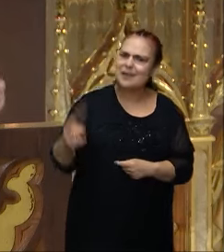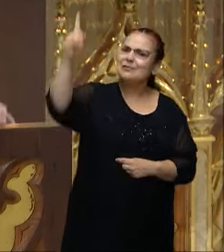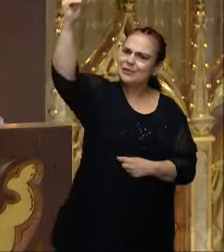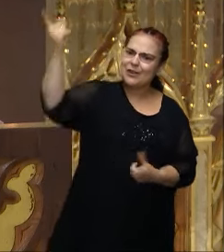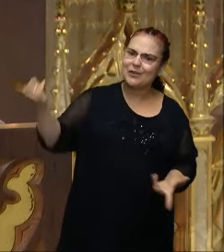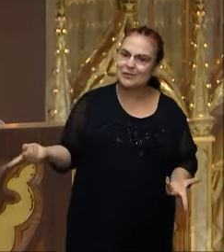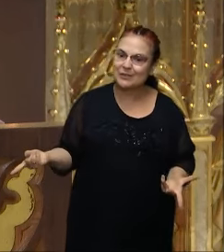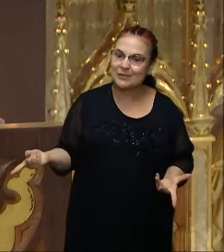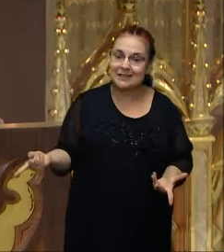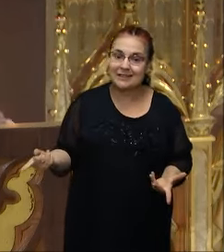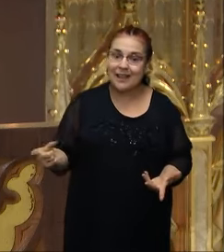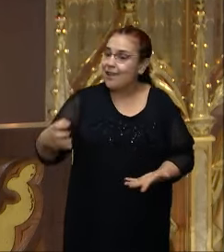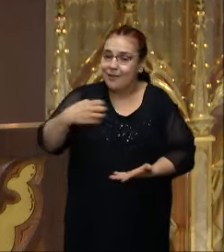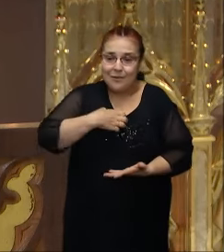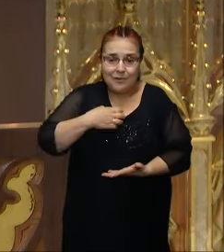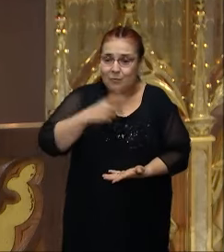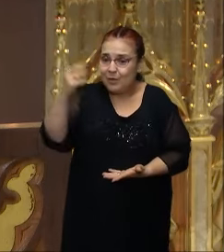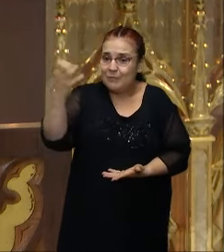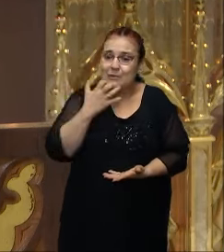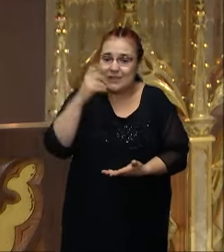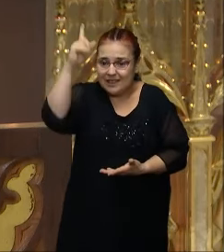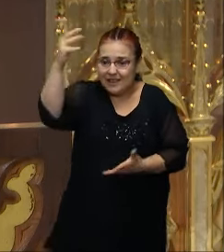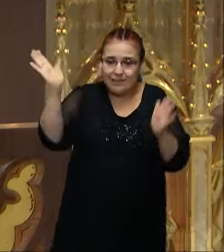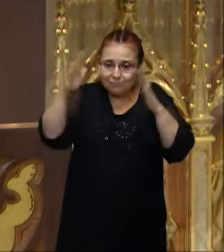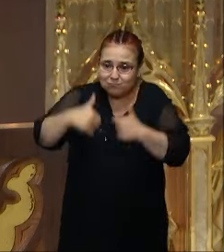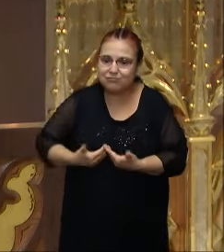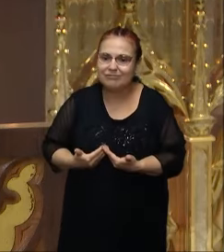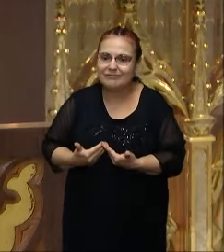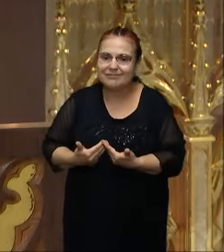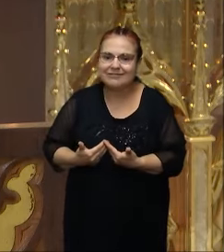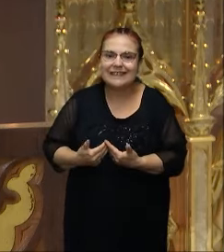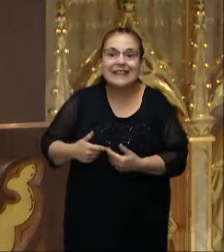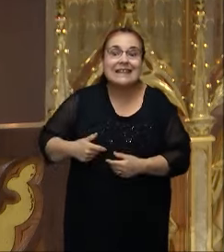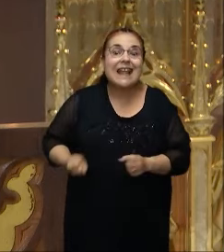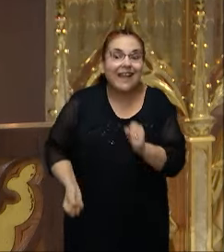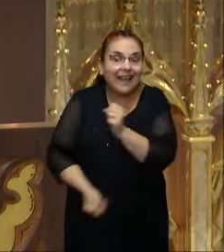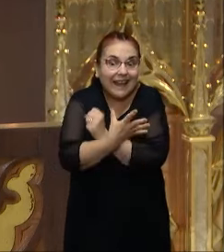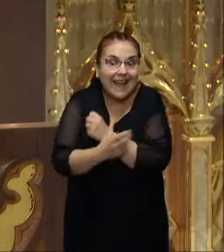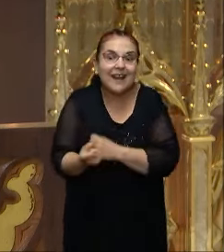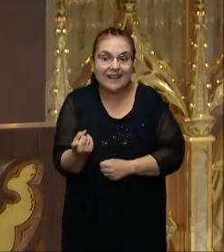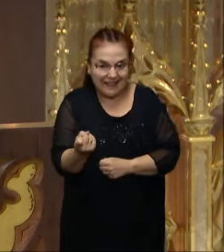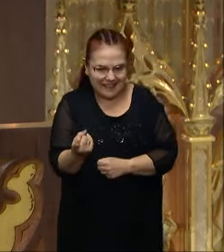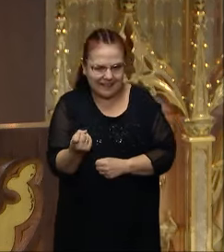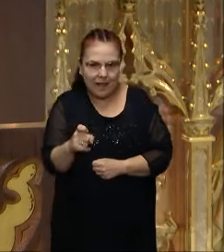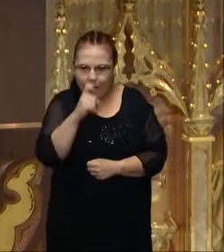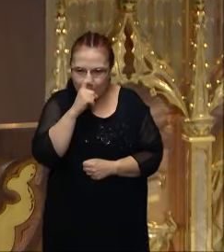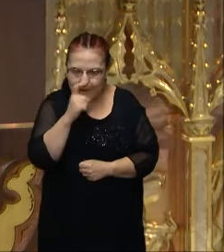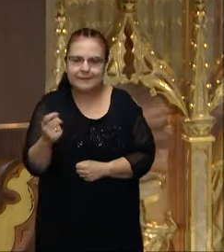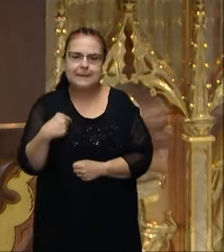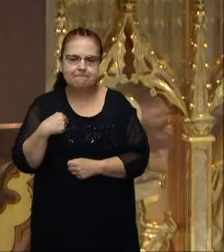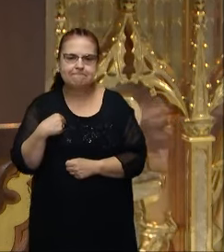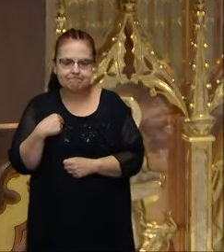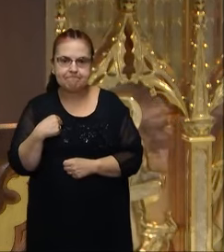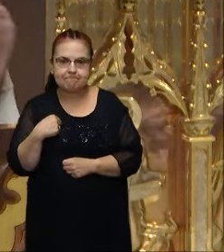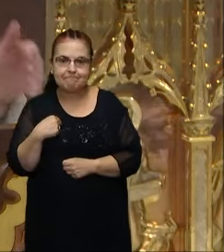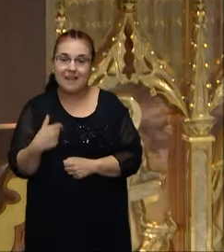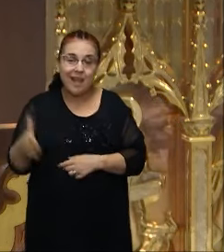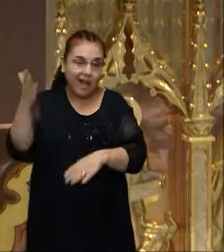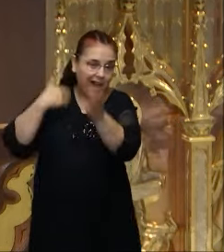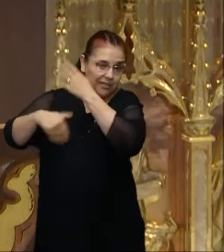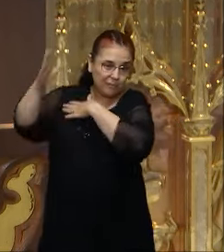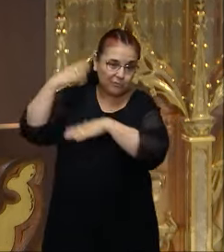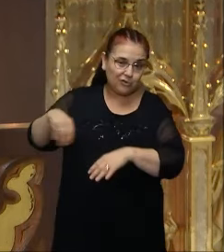no podemos estar sin Él. Y mira, ¿sabes qué tienes que hacer? Crear la necesidad. Acuérdate de una cosa. Hace muchos años no había móviles, pero